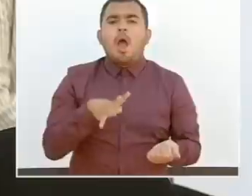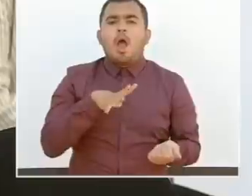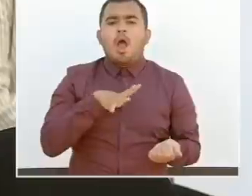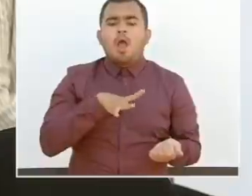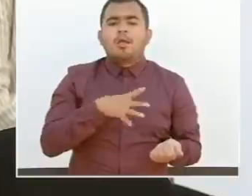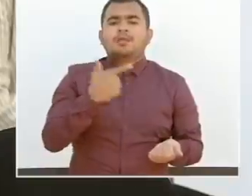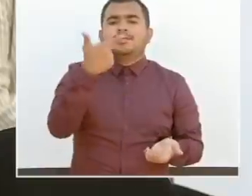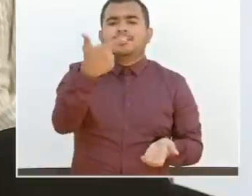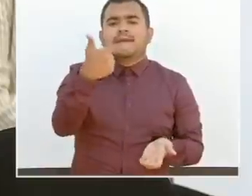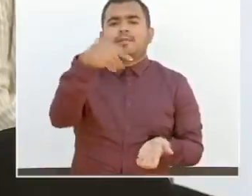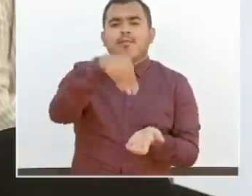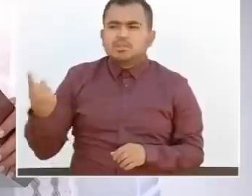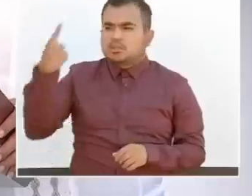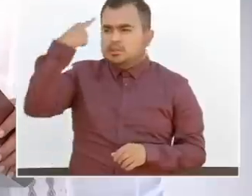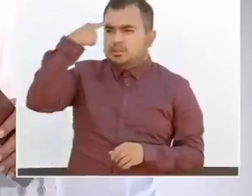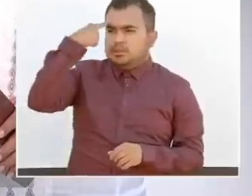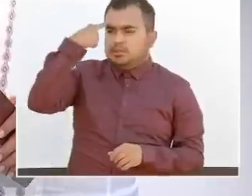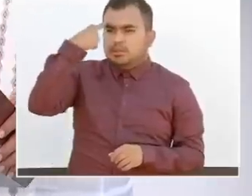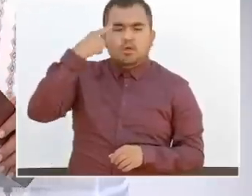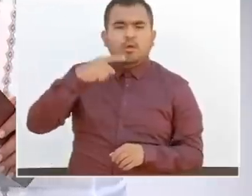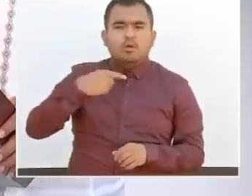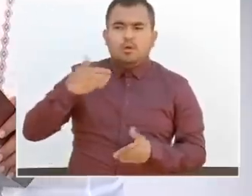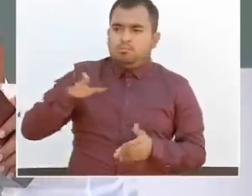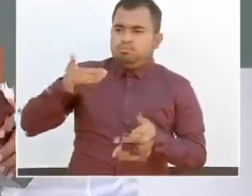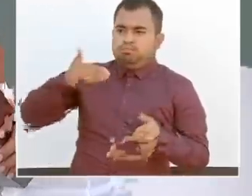Nunca voltearon a ver a los jóvenes.